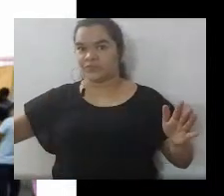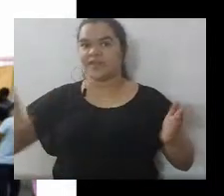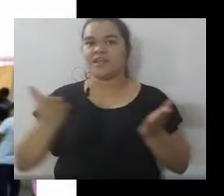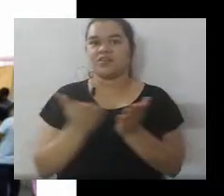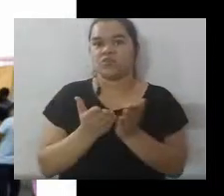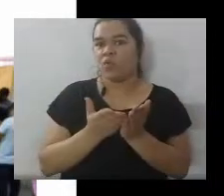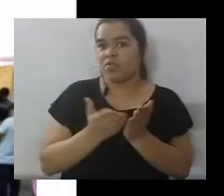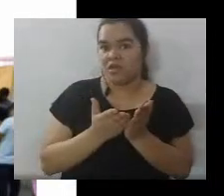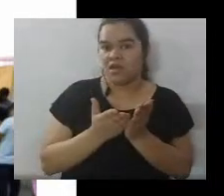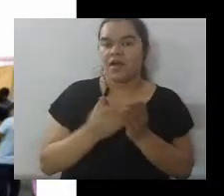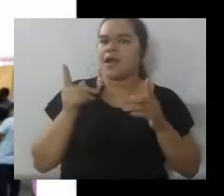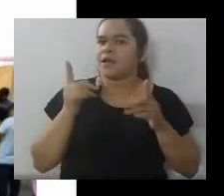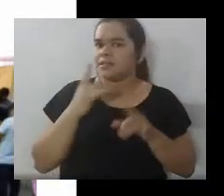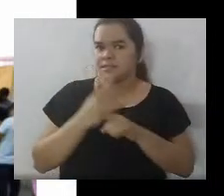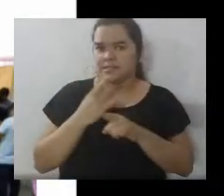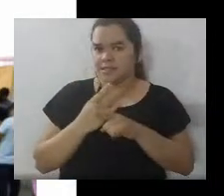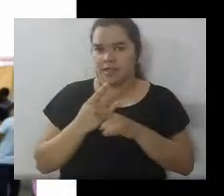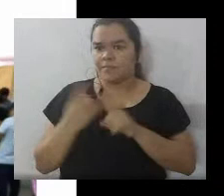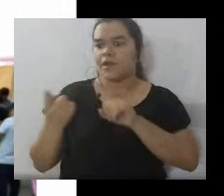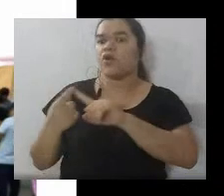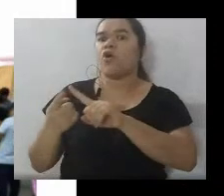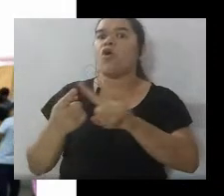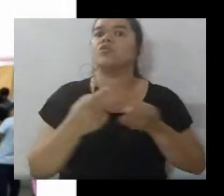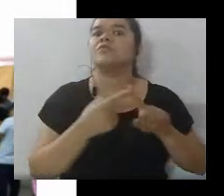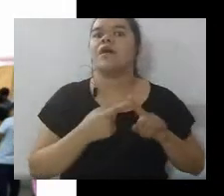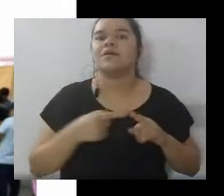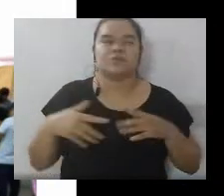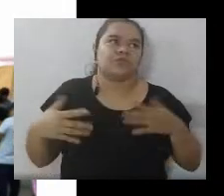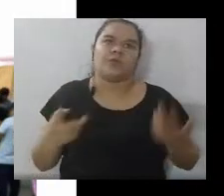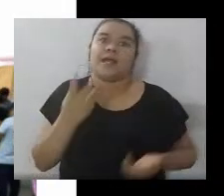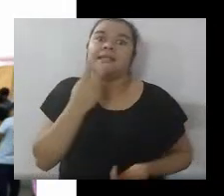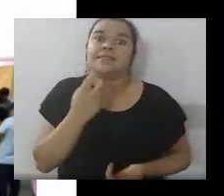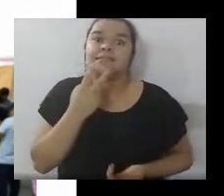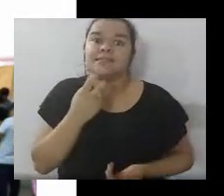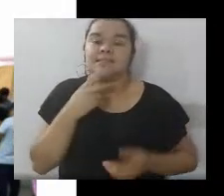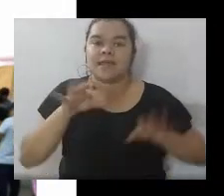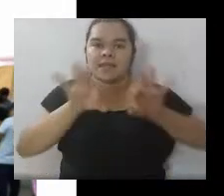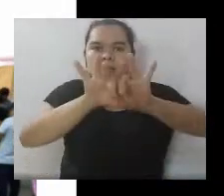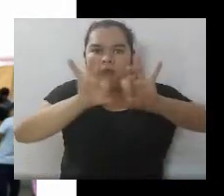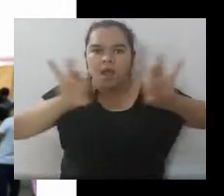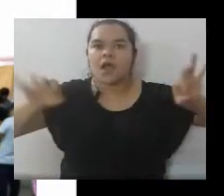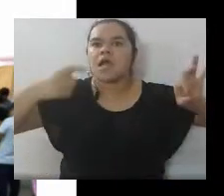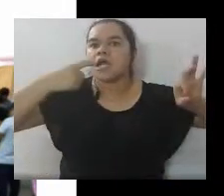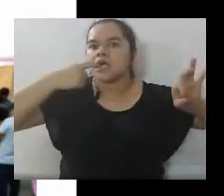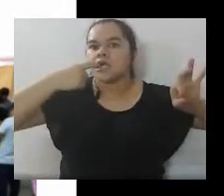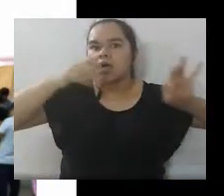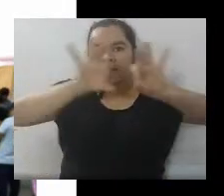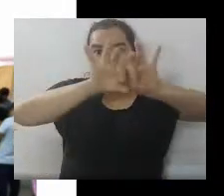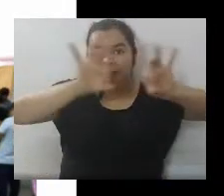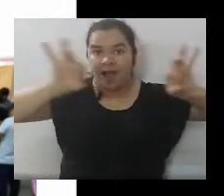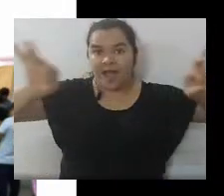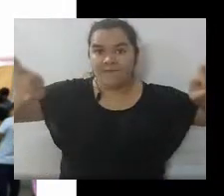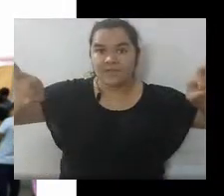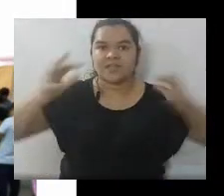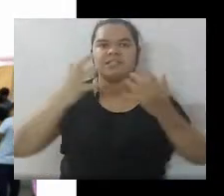¿no? Desde armar cables, en armar sistemas de